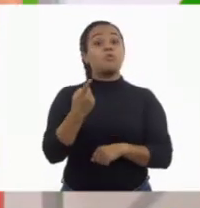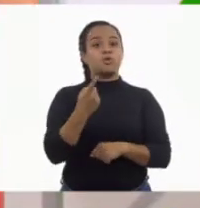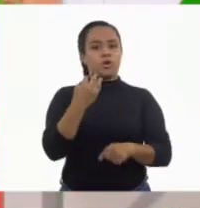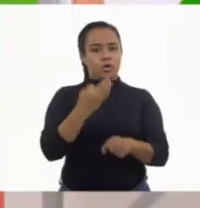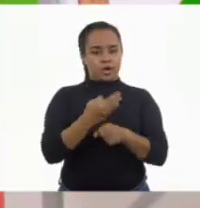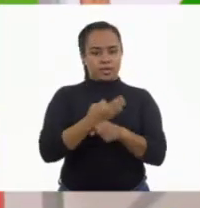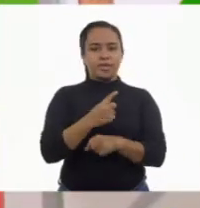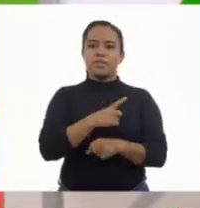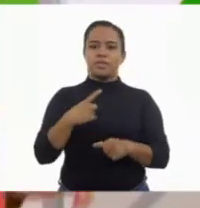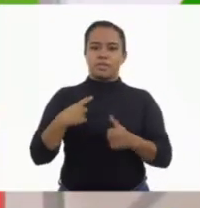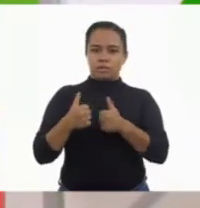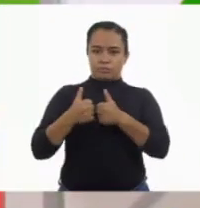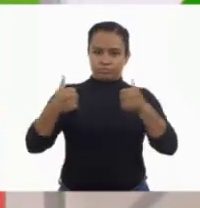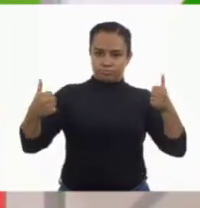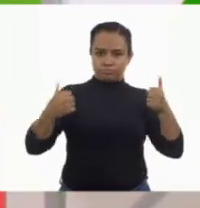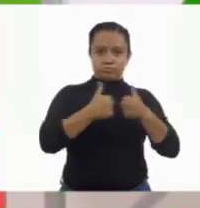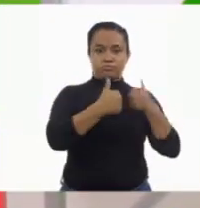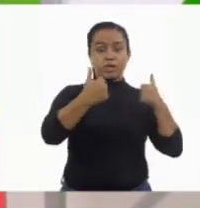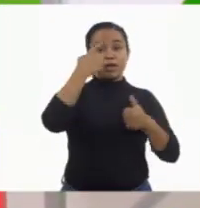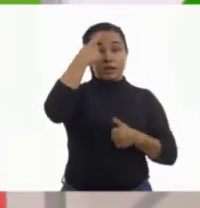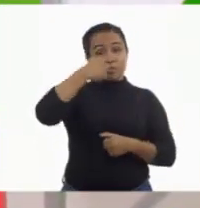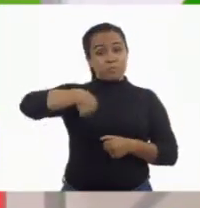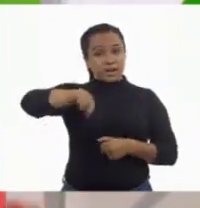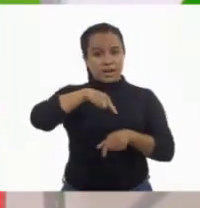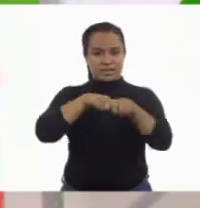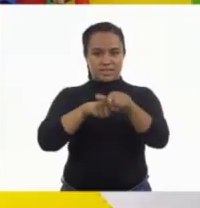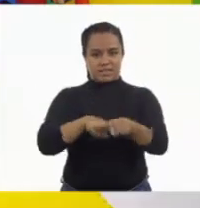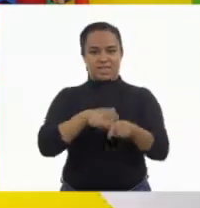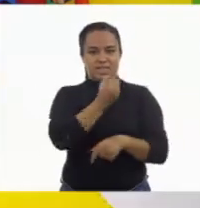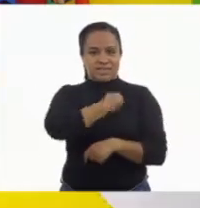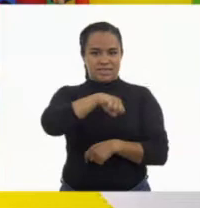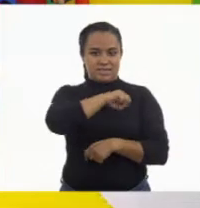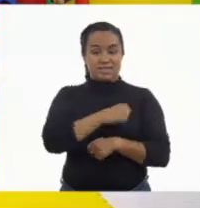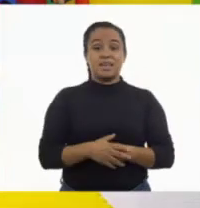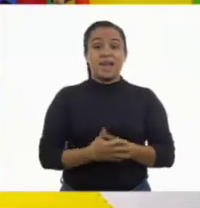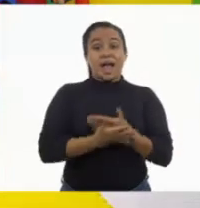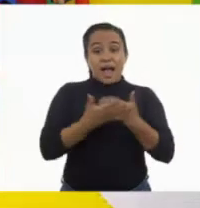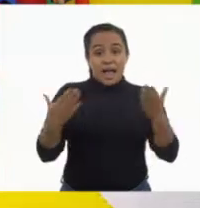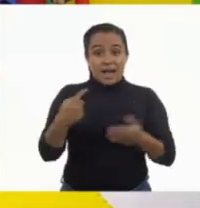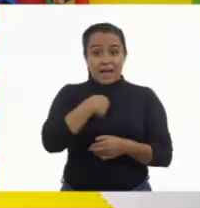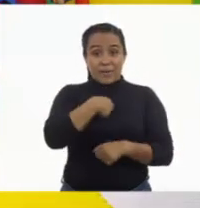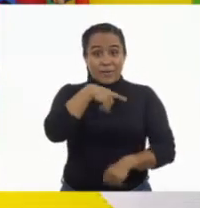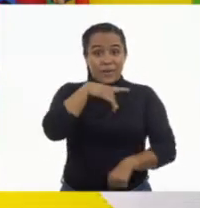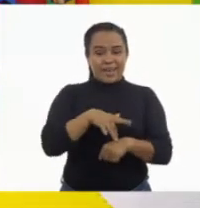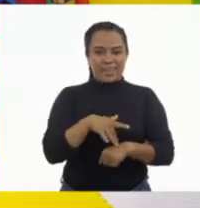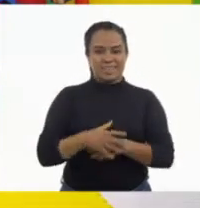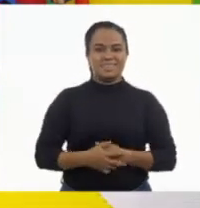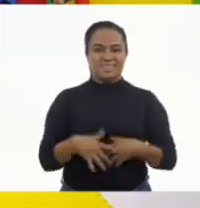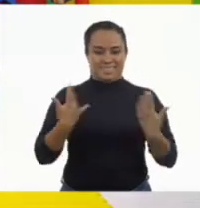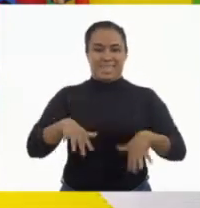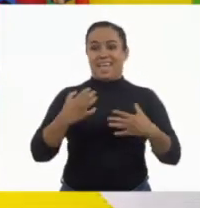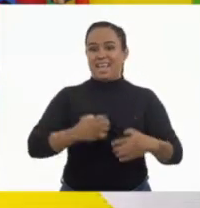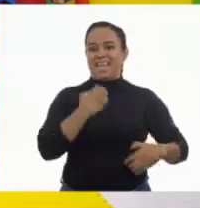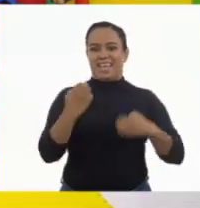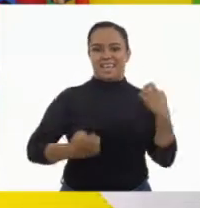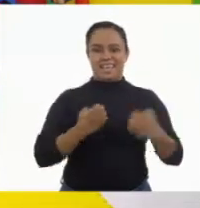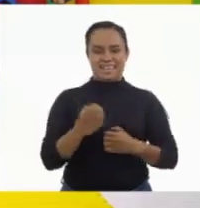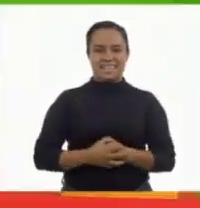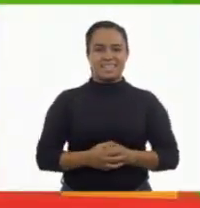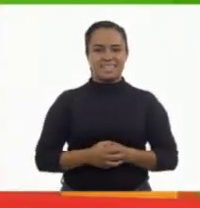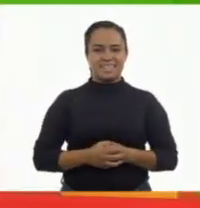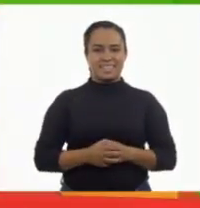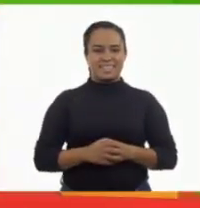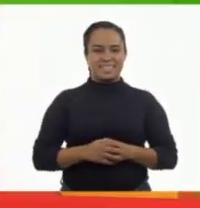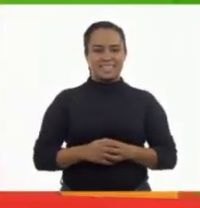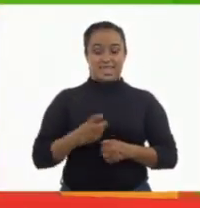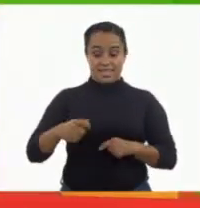importante mantener sana distancia para estar saludables. ¡Mi turno! ¡Qué emoción! Está